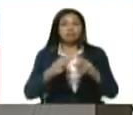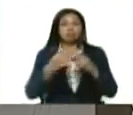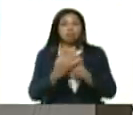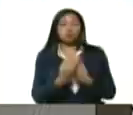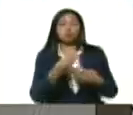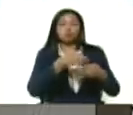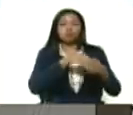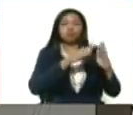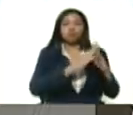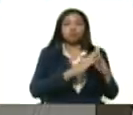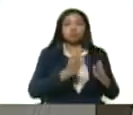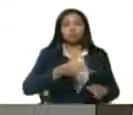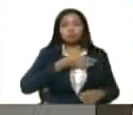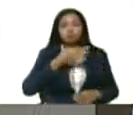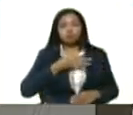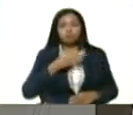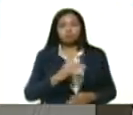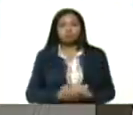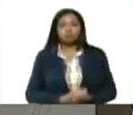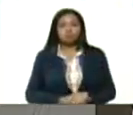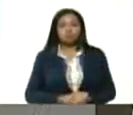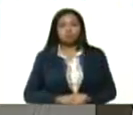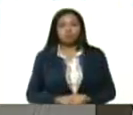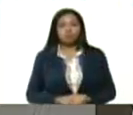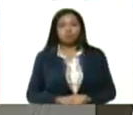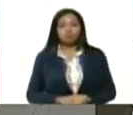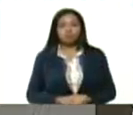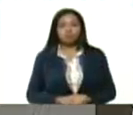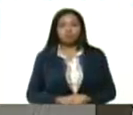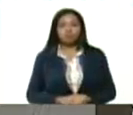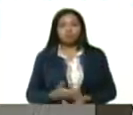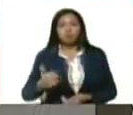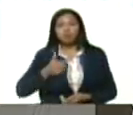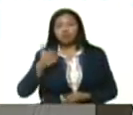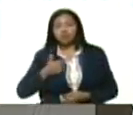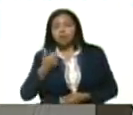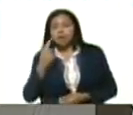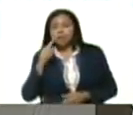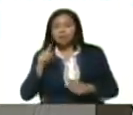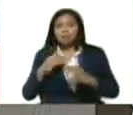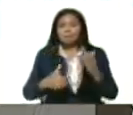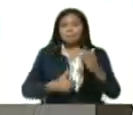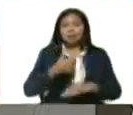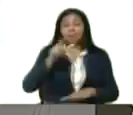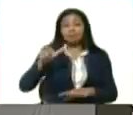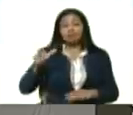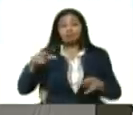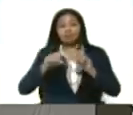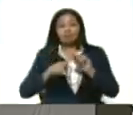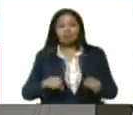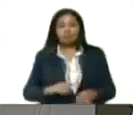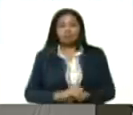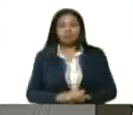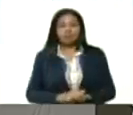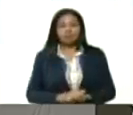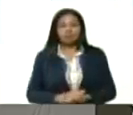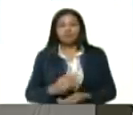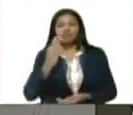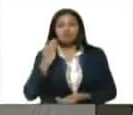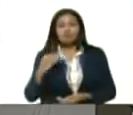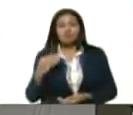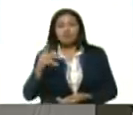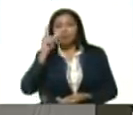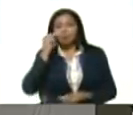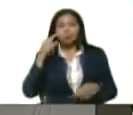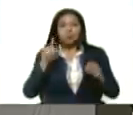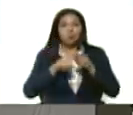aislamiento social y colectivo. Afortunadamente, la gran mayoría de estos jóvenes, de estas jóvenes